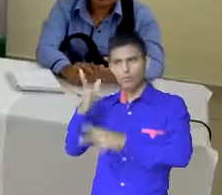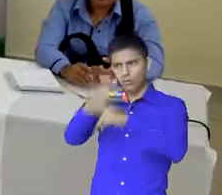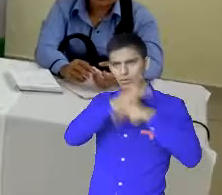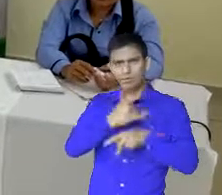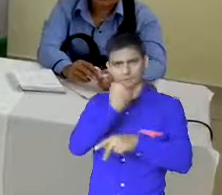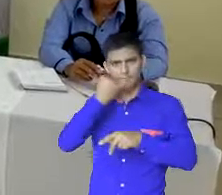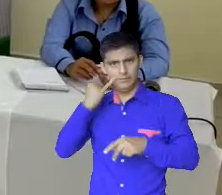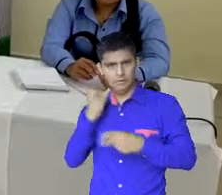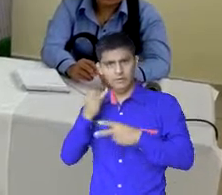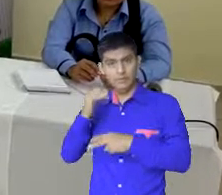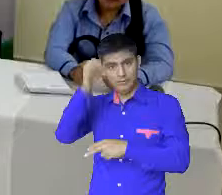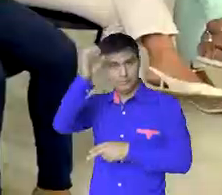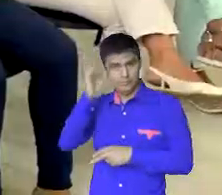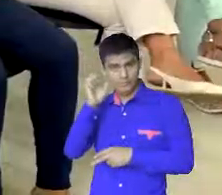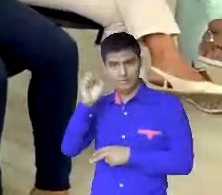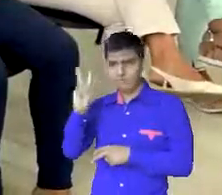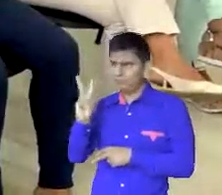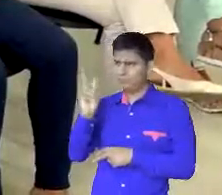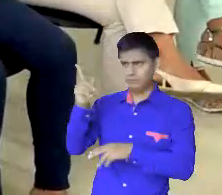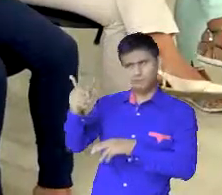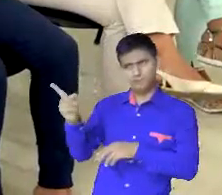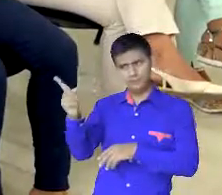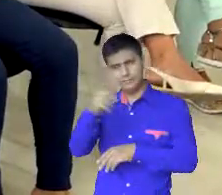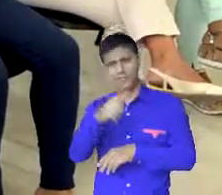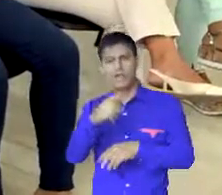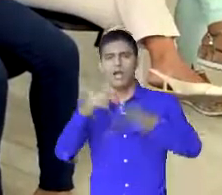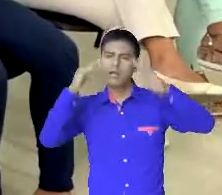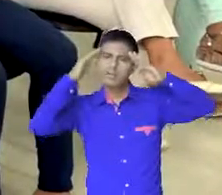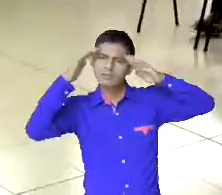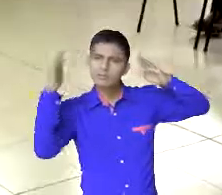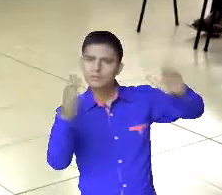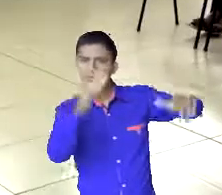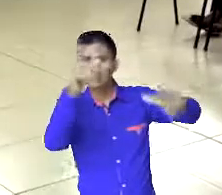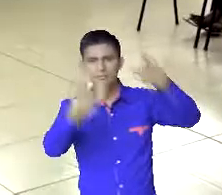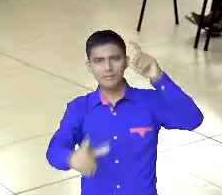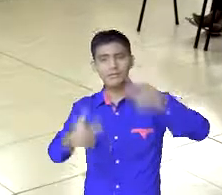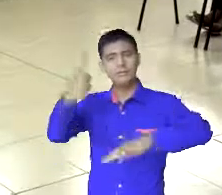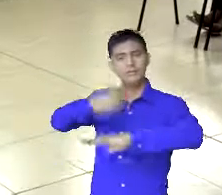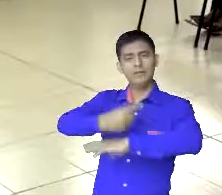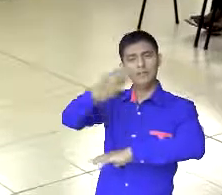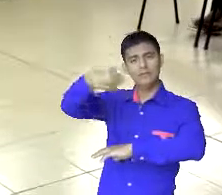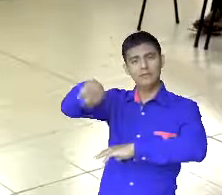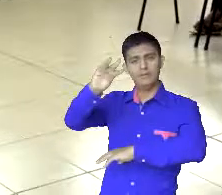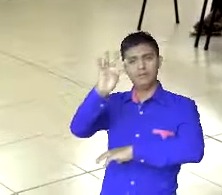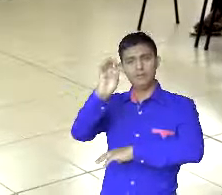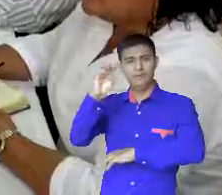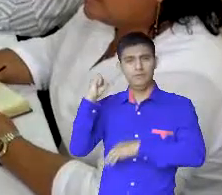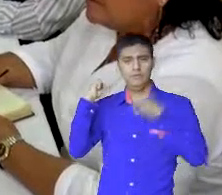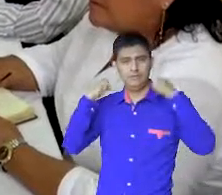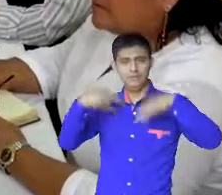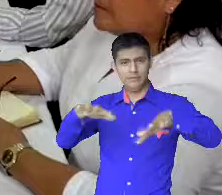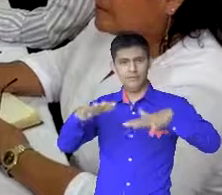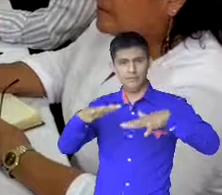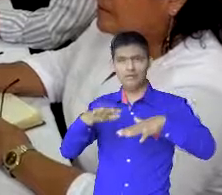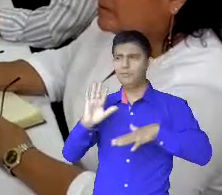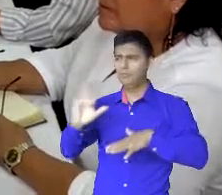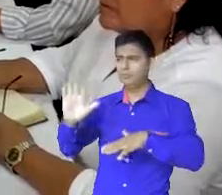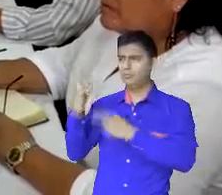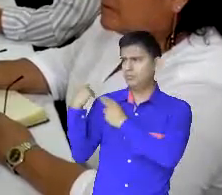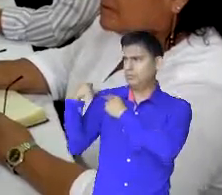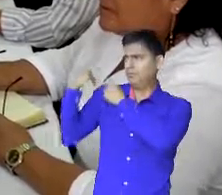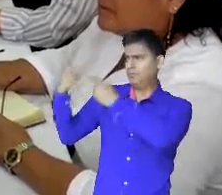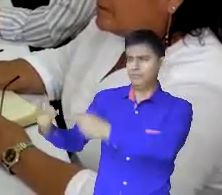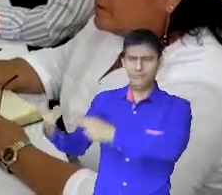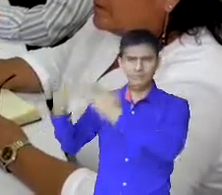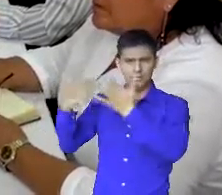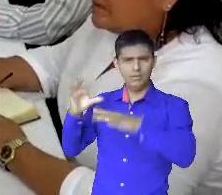Javier Pazminio y Esther Castro cumplieron con la jornada de atención al público del miércoles 14 de septiembre. De acuerdo a las competencias